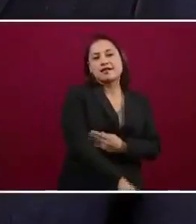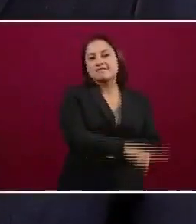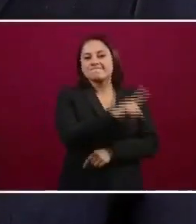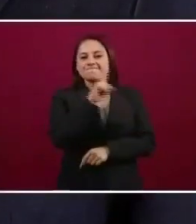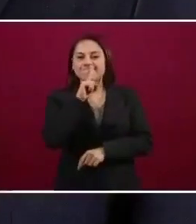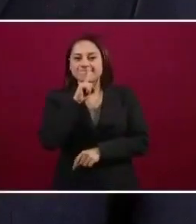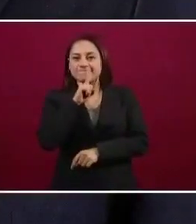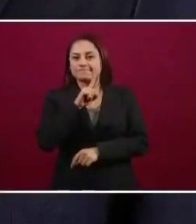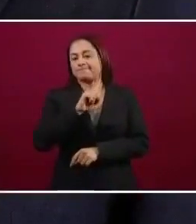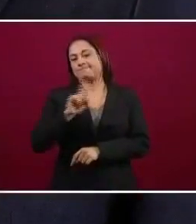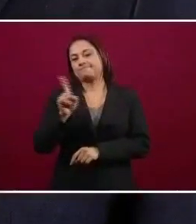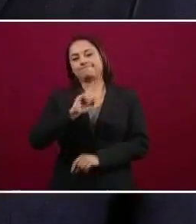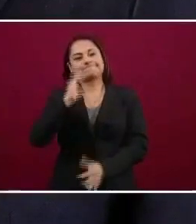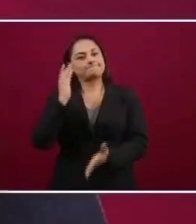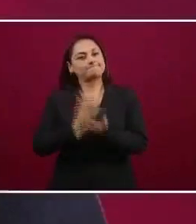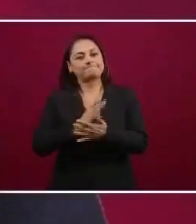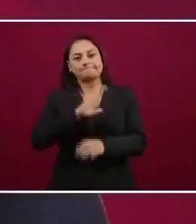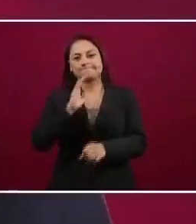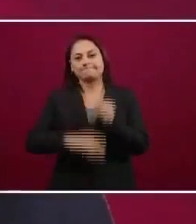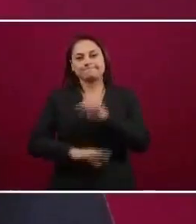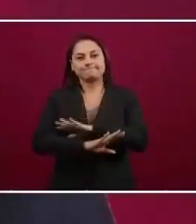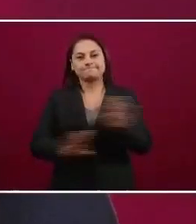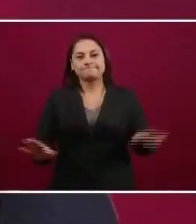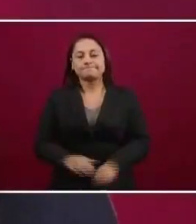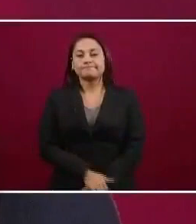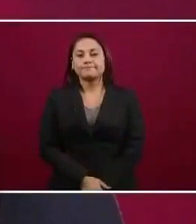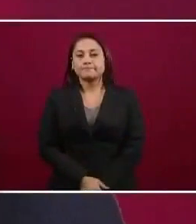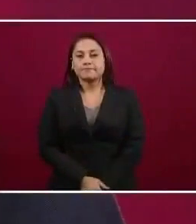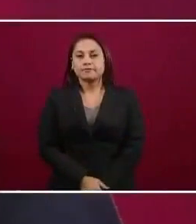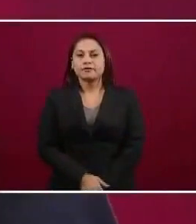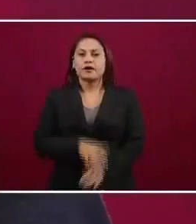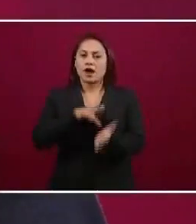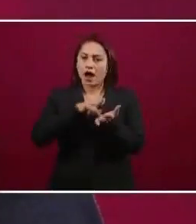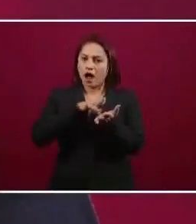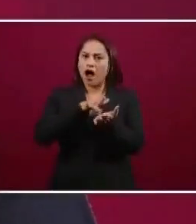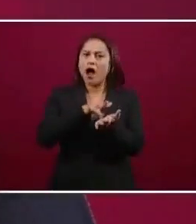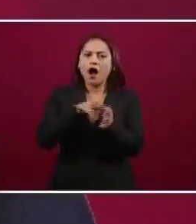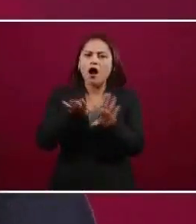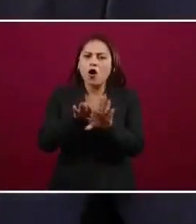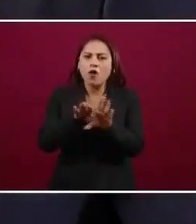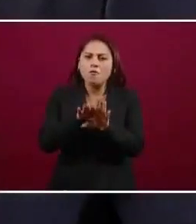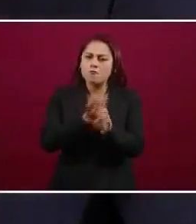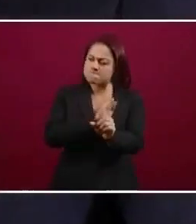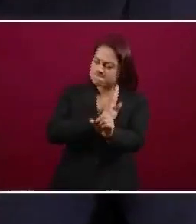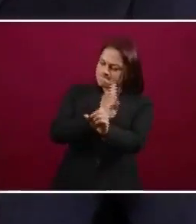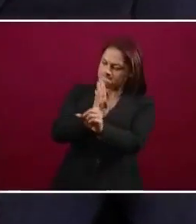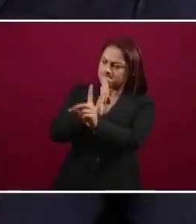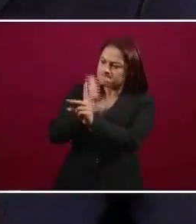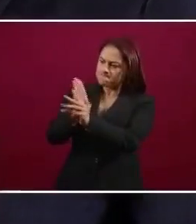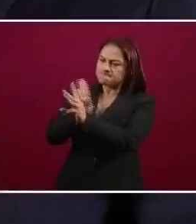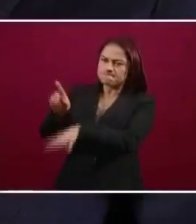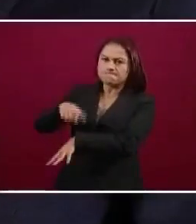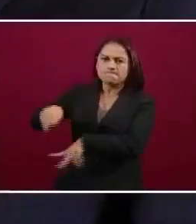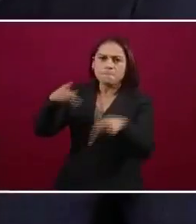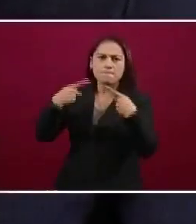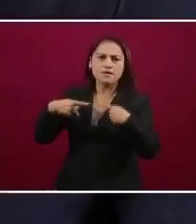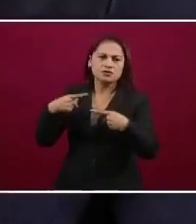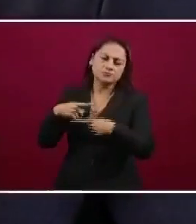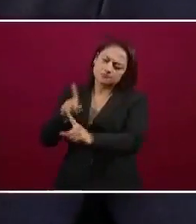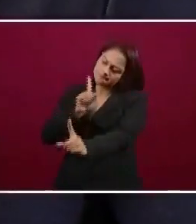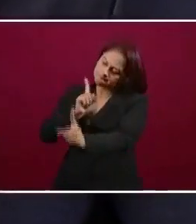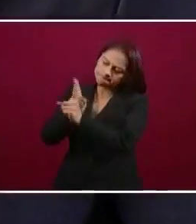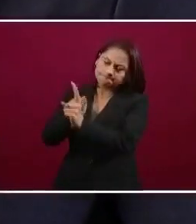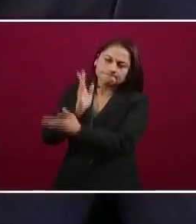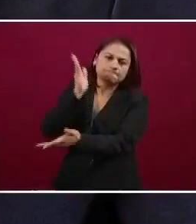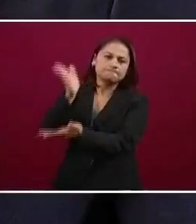andrés manuel lópez obrador dijo que está de acuerdo con todo lo que plantea la ley nacional de extinción de dominio pues ayudará a tener más